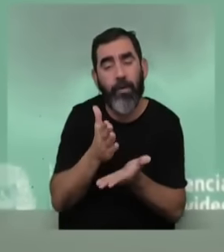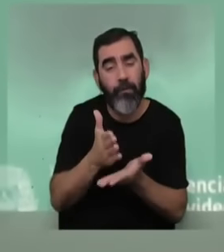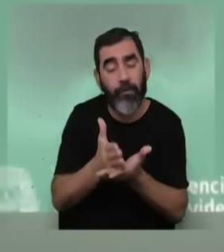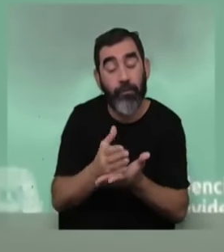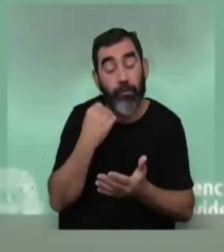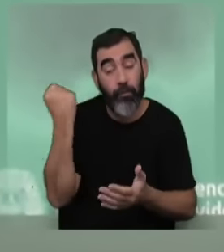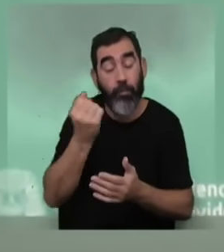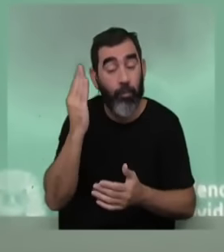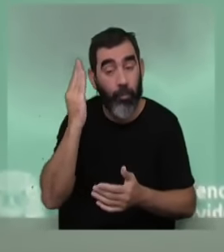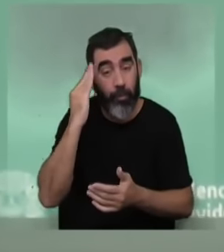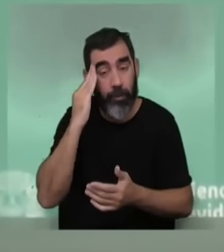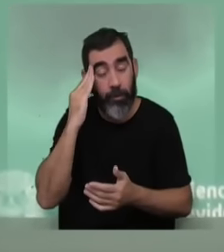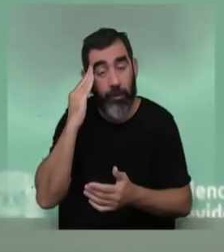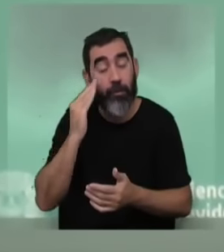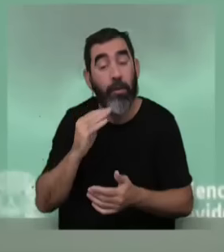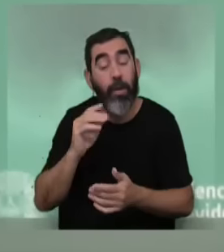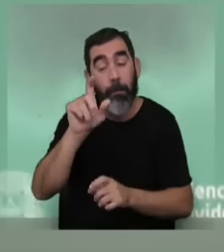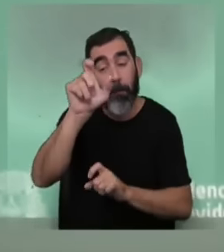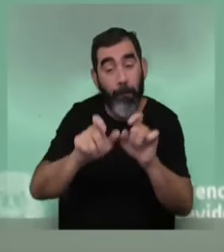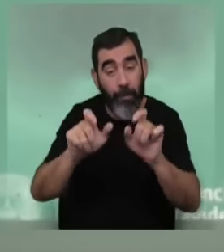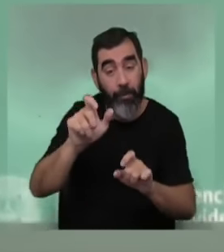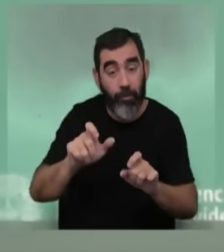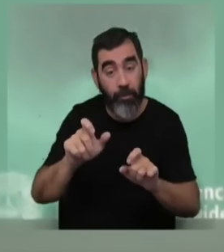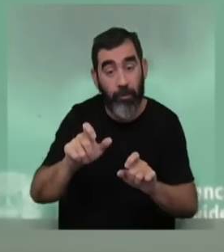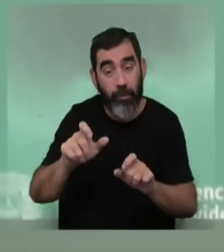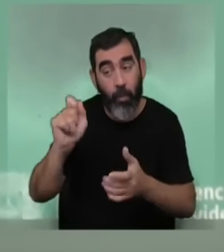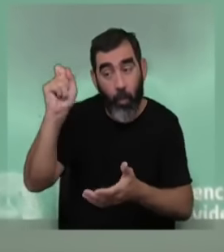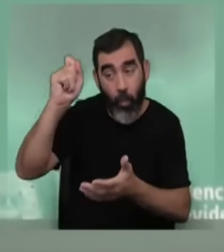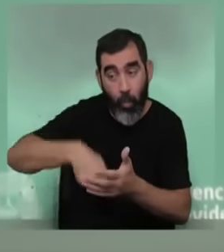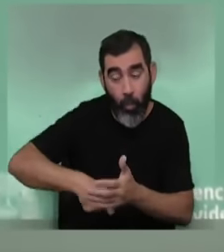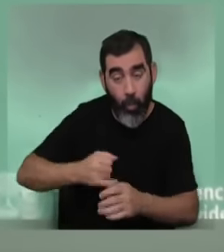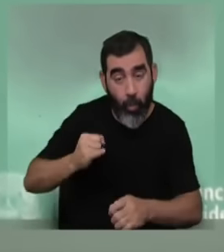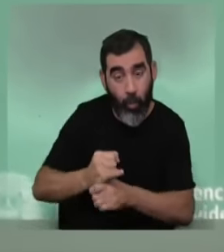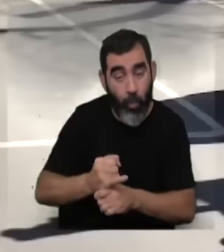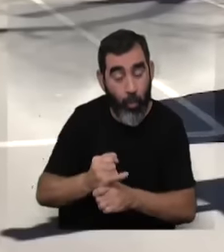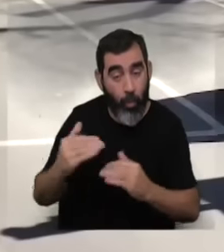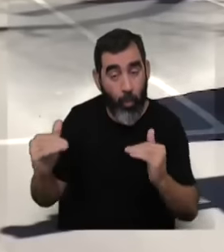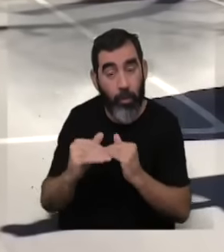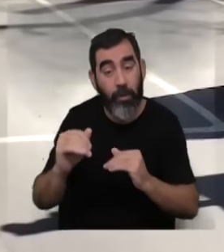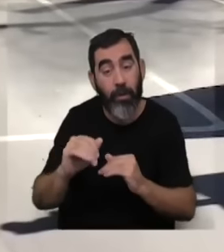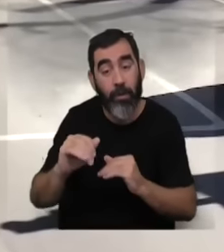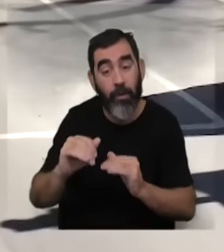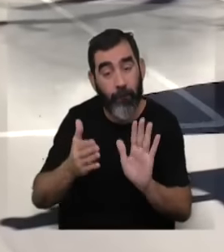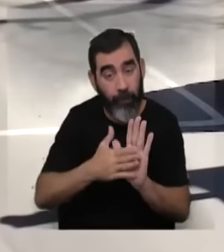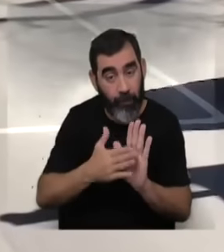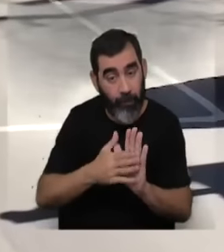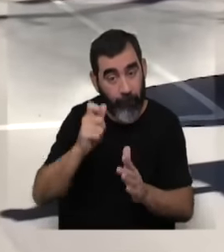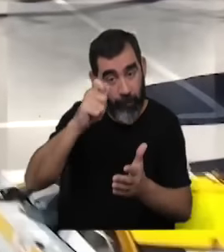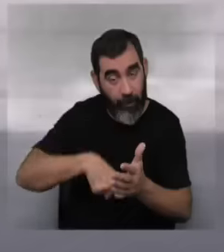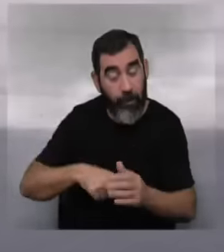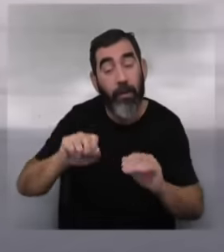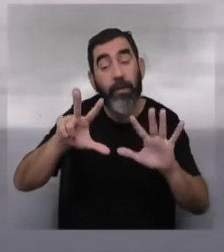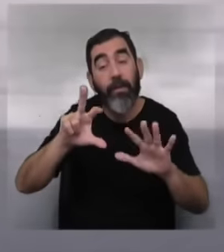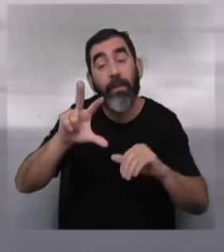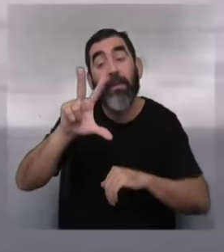es importante saber que las la ciudadanía una vez que cometió una infracción de tránsito tiene una vez verificada y verificada tiene